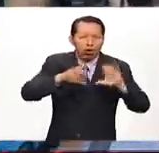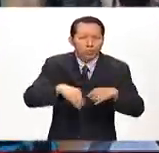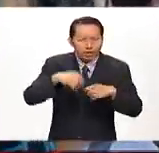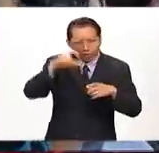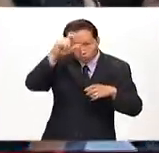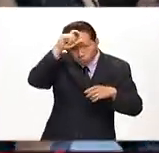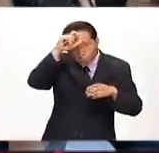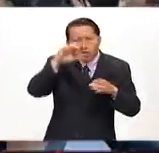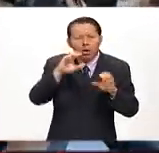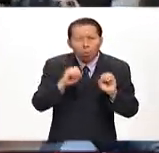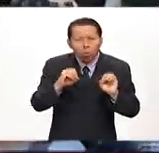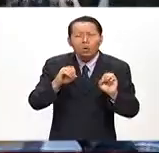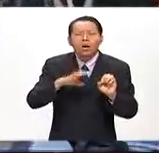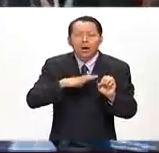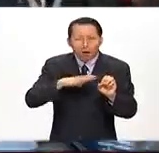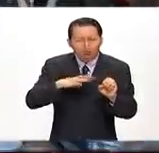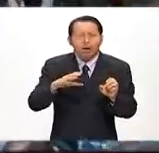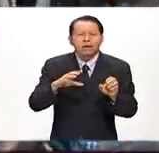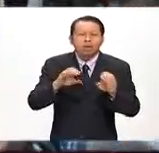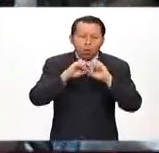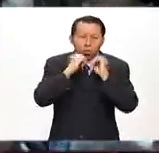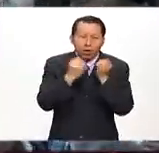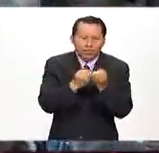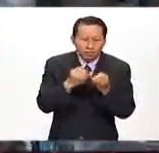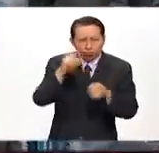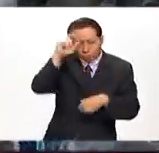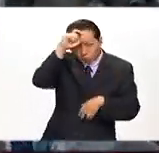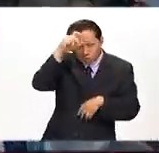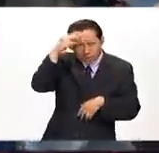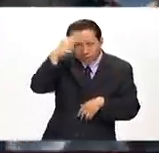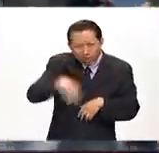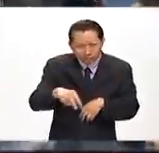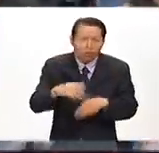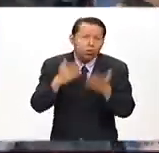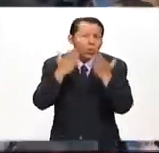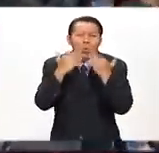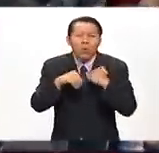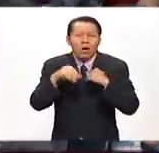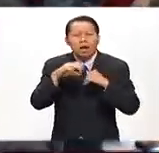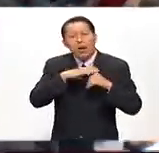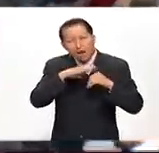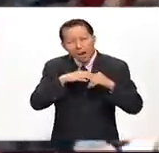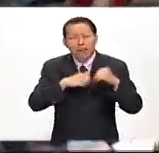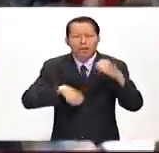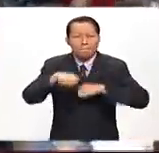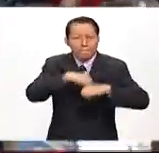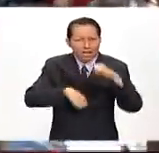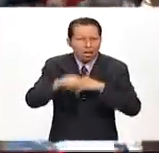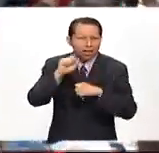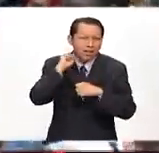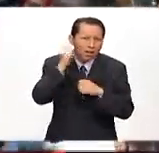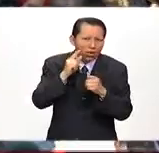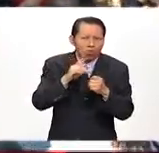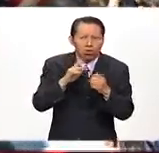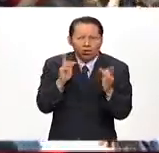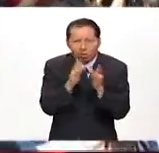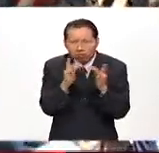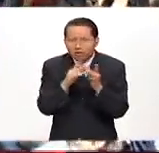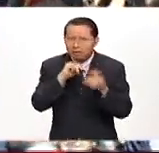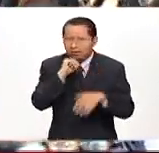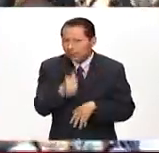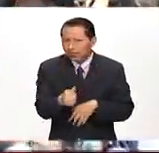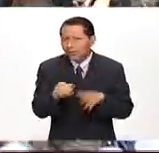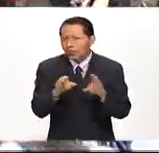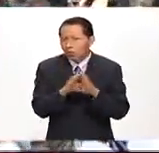algunas organizaciones turcas en México no tienen vinculación con la embajada, no tienen vinculación alguna y son exiliados,